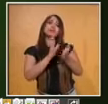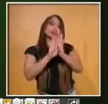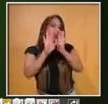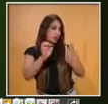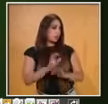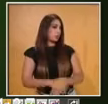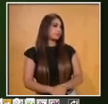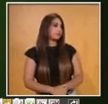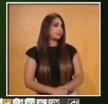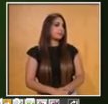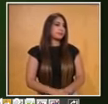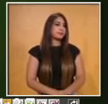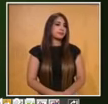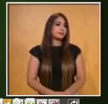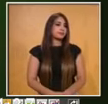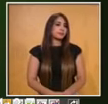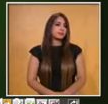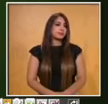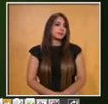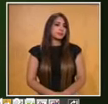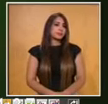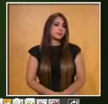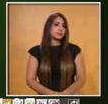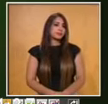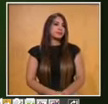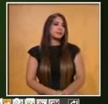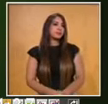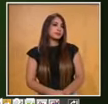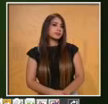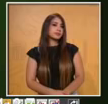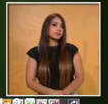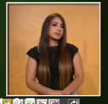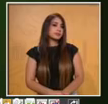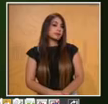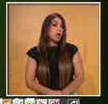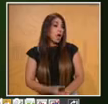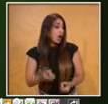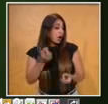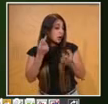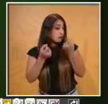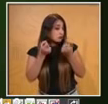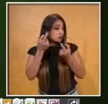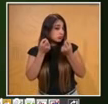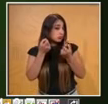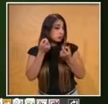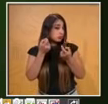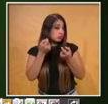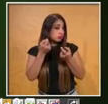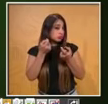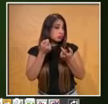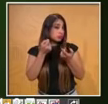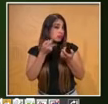qué nos referimos con el uso figurado del lenguaje. ¿Alguna vez has escuchado tenía el